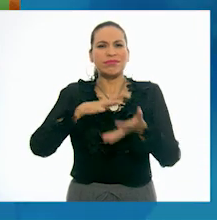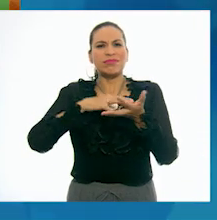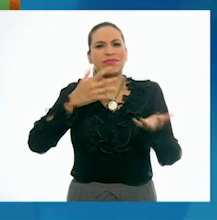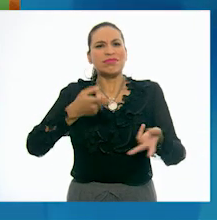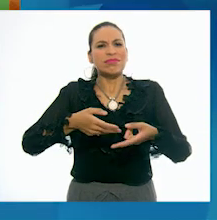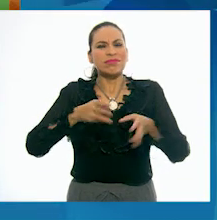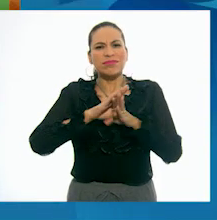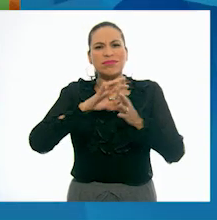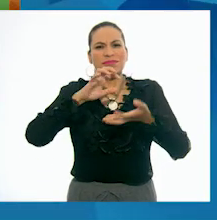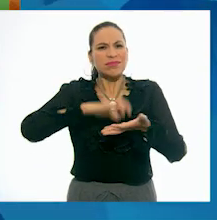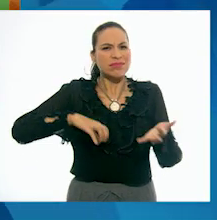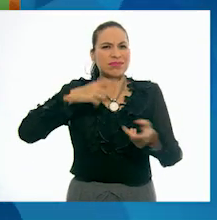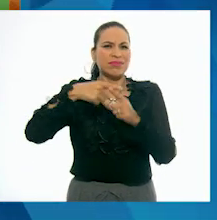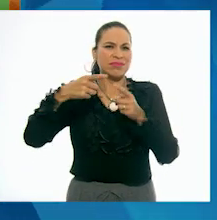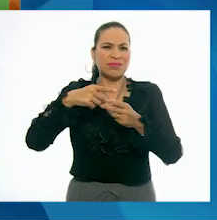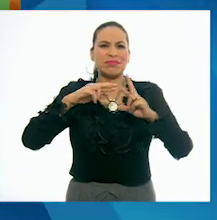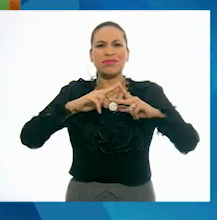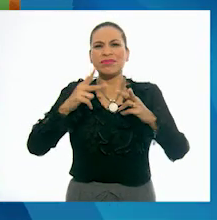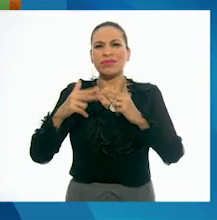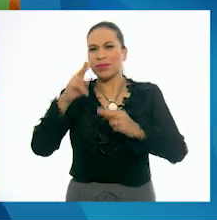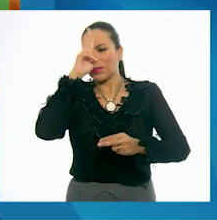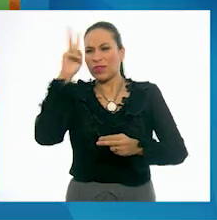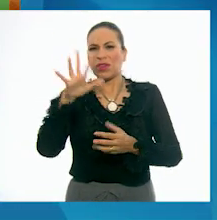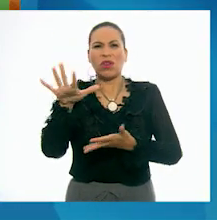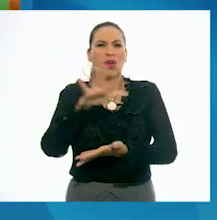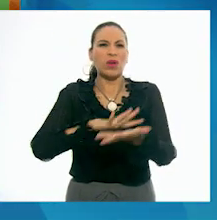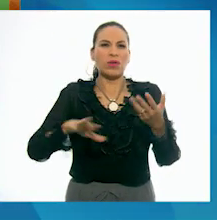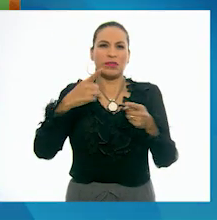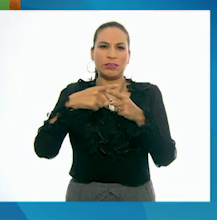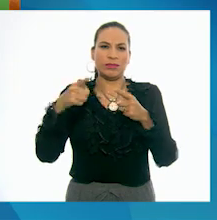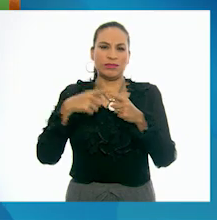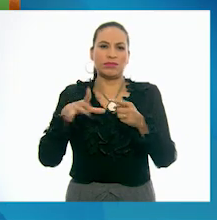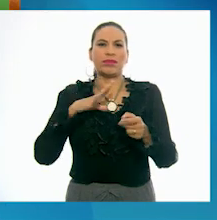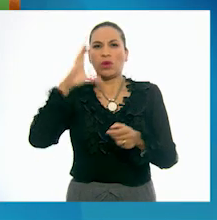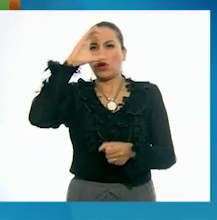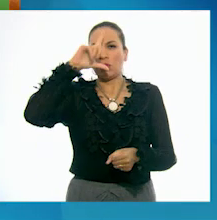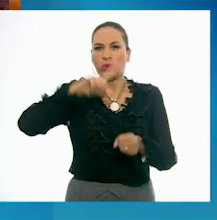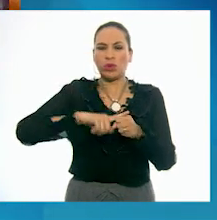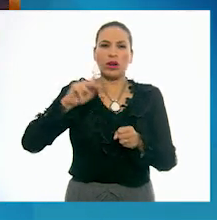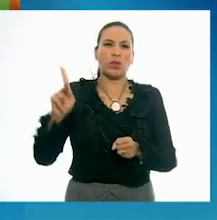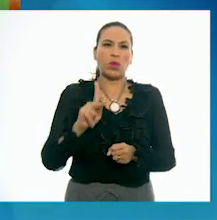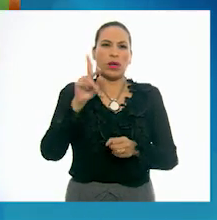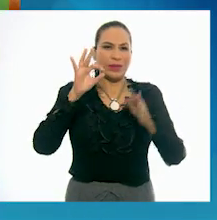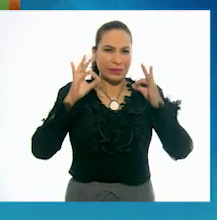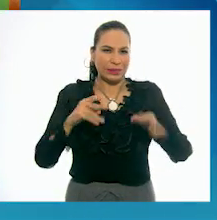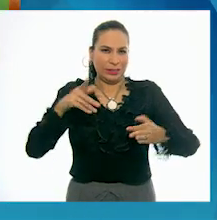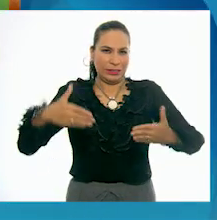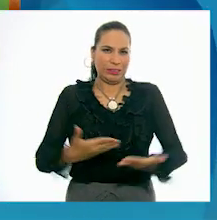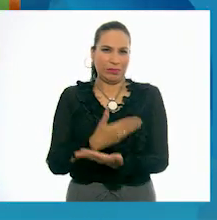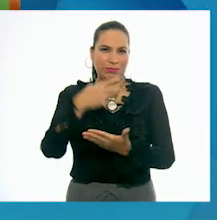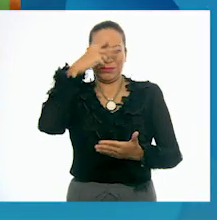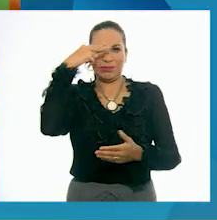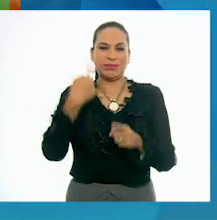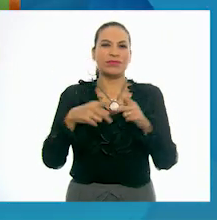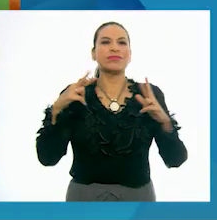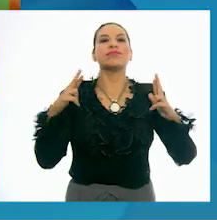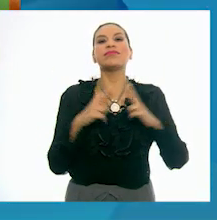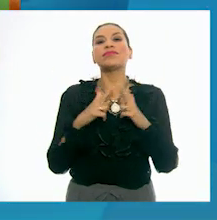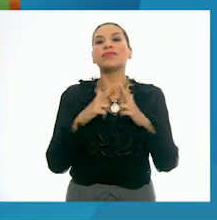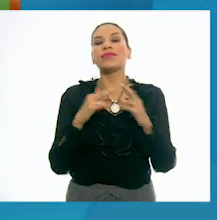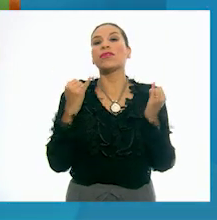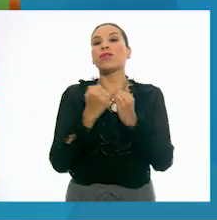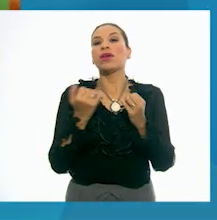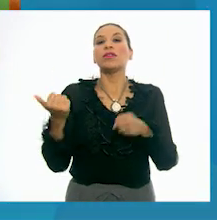naturales. Los europeos destruyeron de forma violenta gran parte de la cultura de los pueblos nativos, así como su religión,